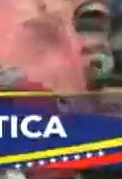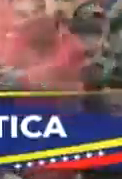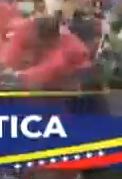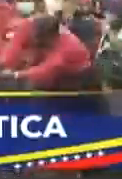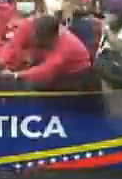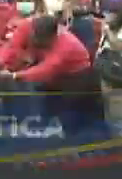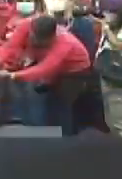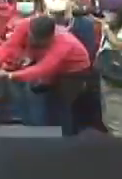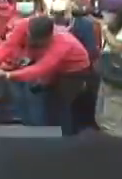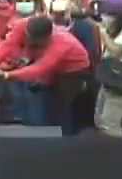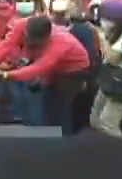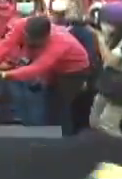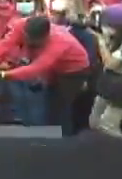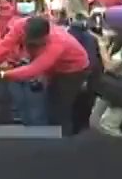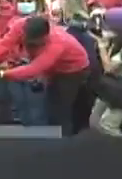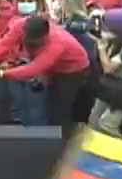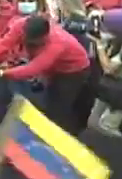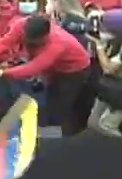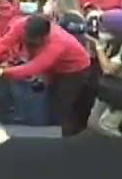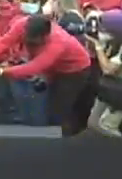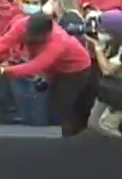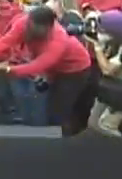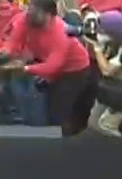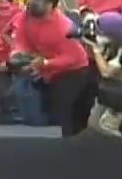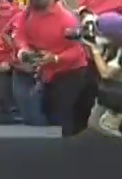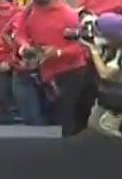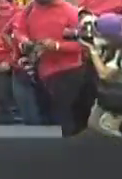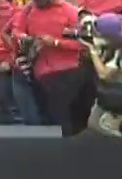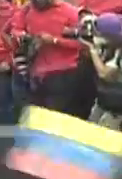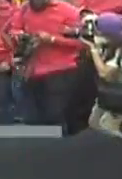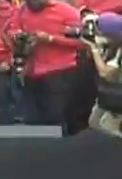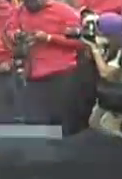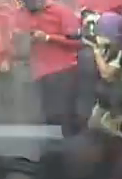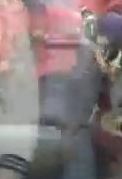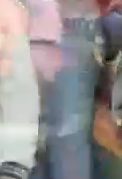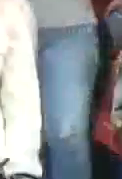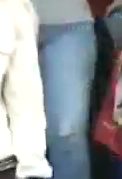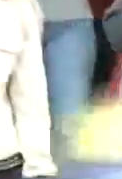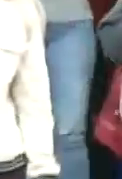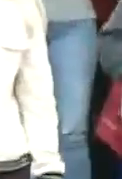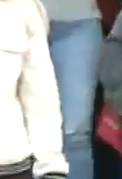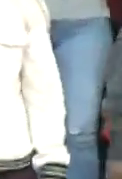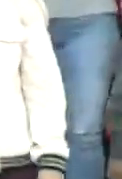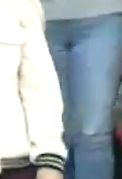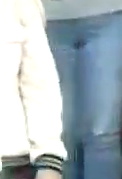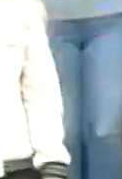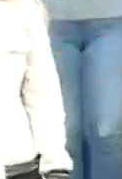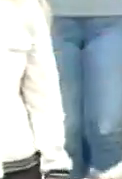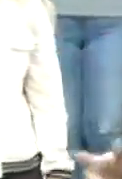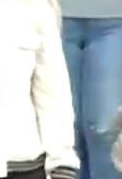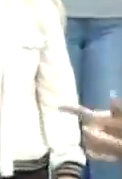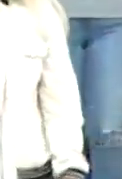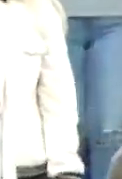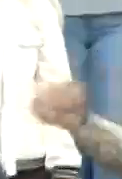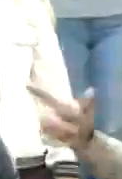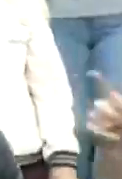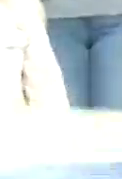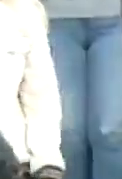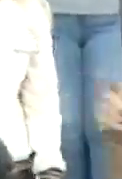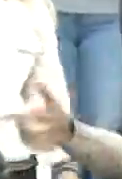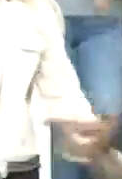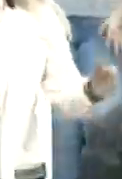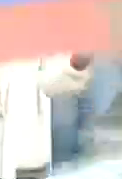estudiantado, que se hace presente desde el muro de Petare, 14 kilómetros de